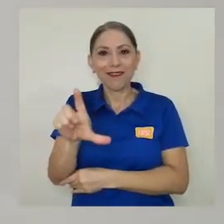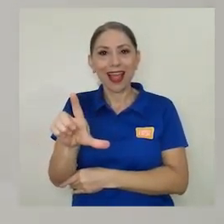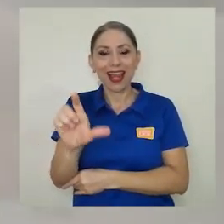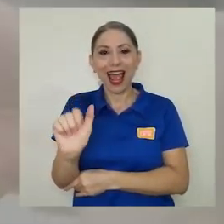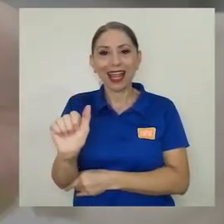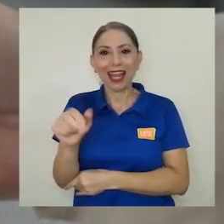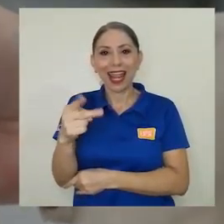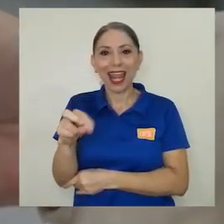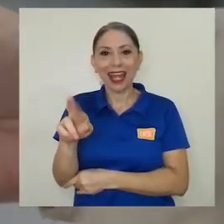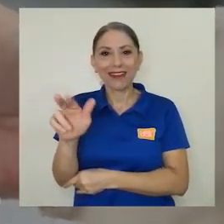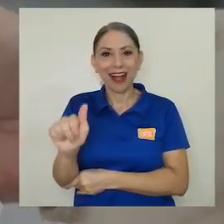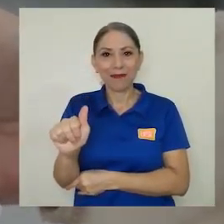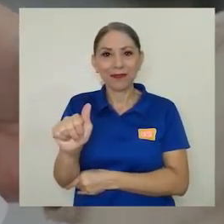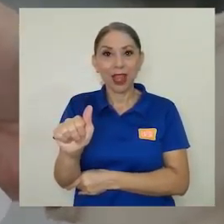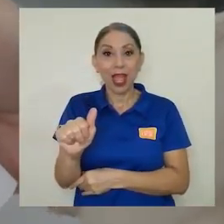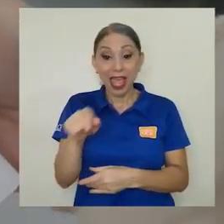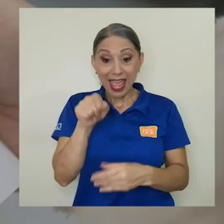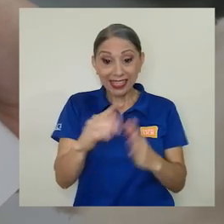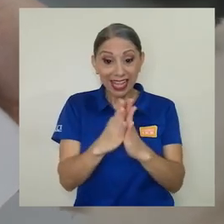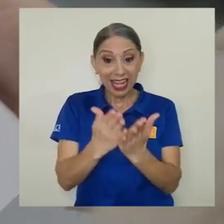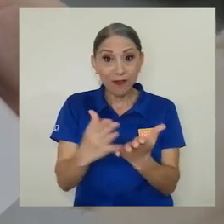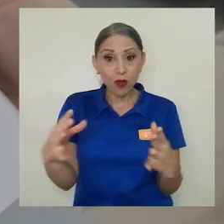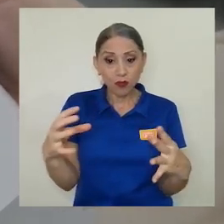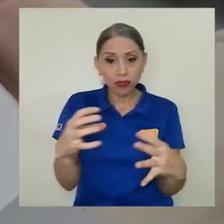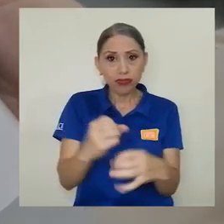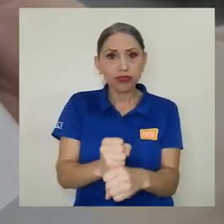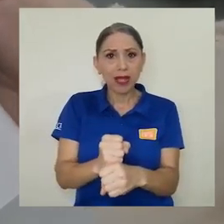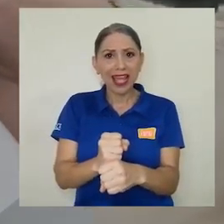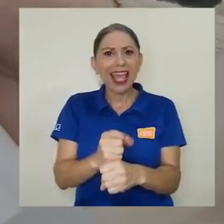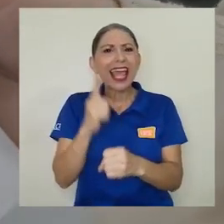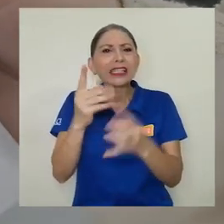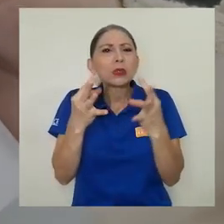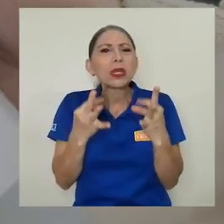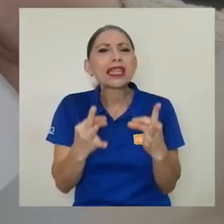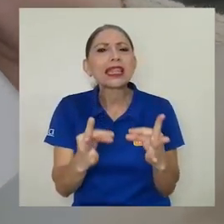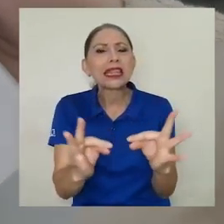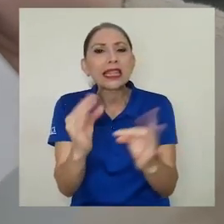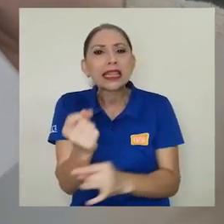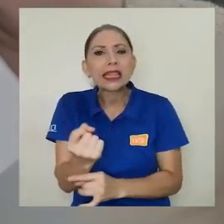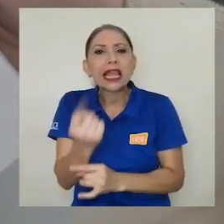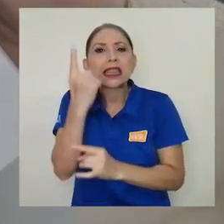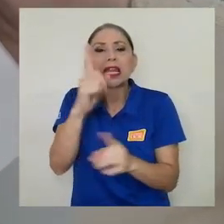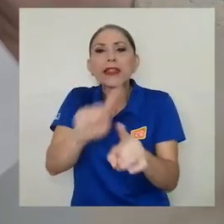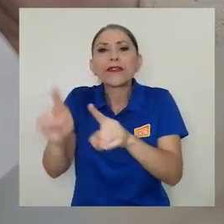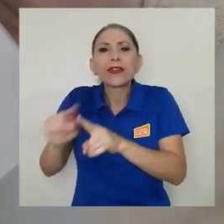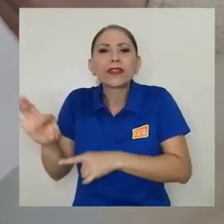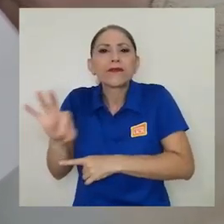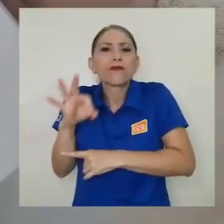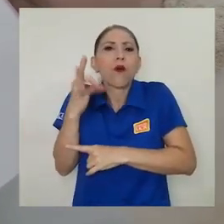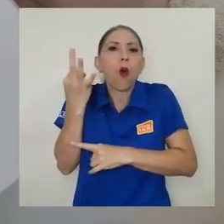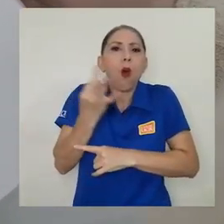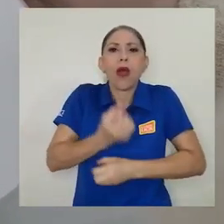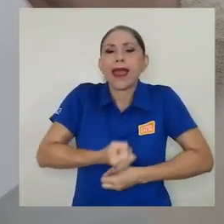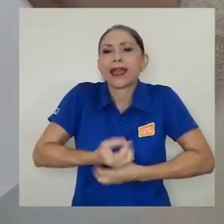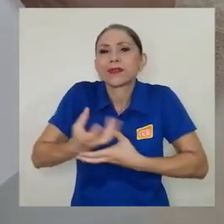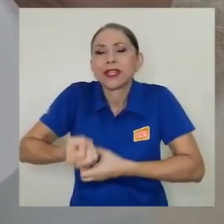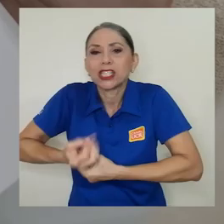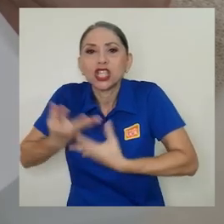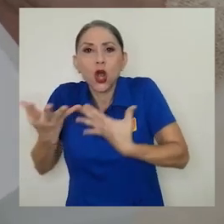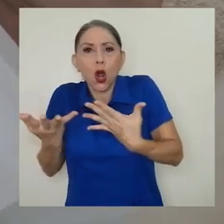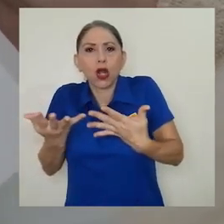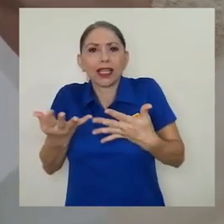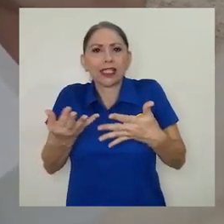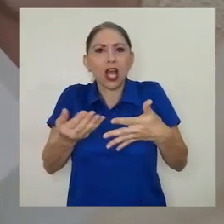Erra. La colección de textos de este libro es un intento múltiple de entender los mecanismos, las expresiones,